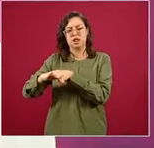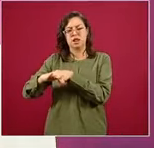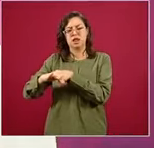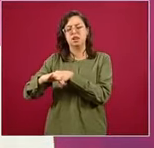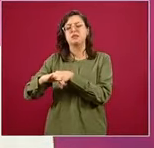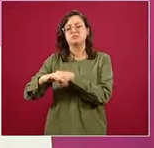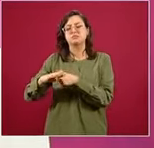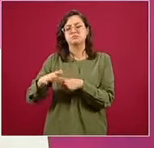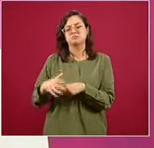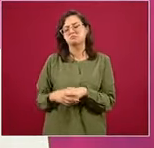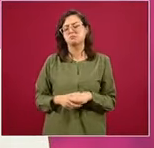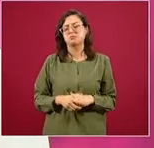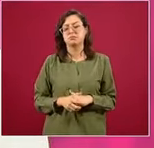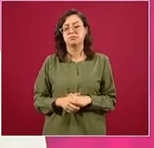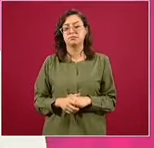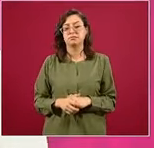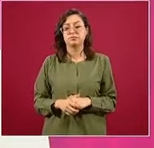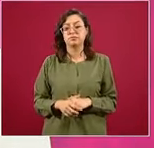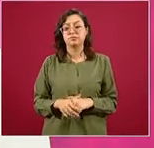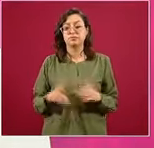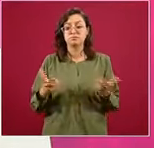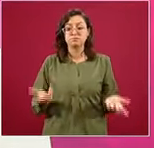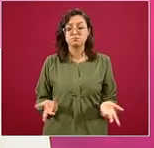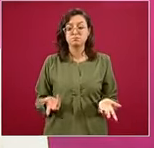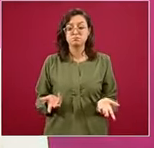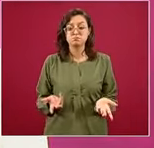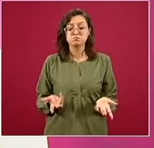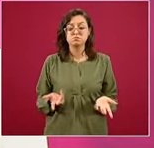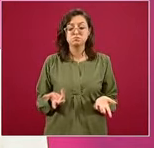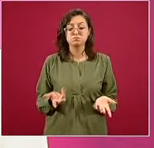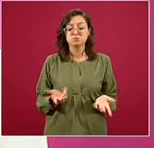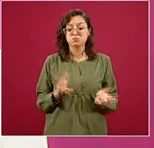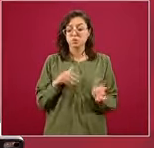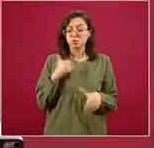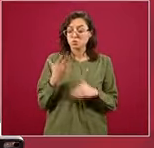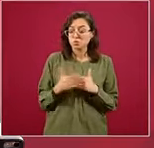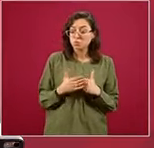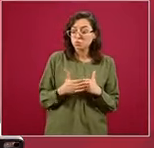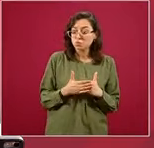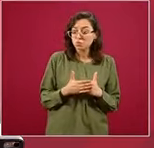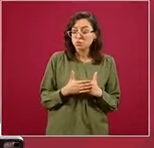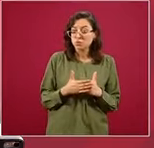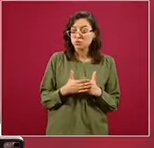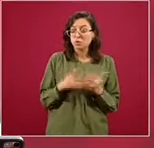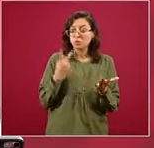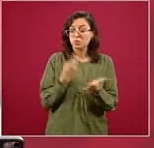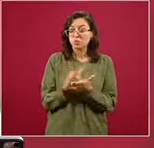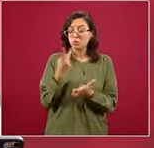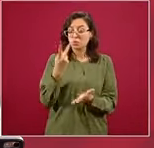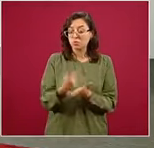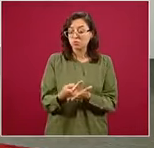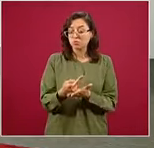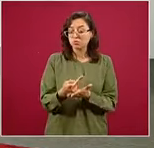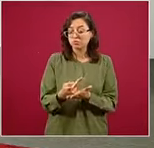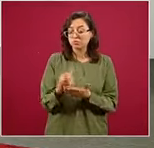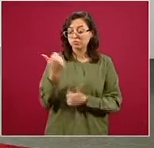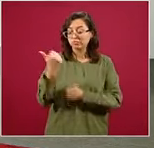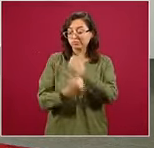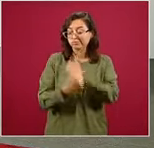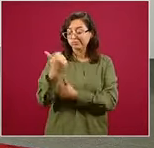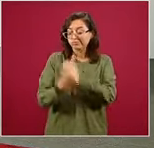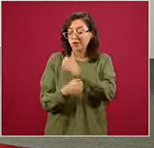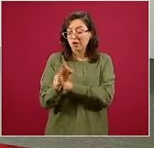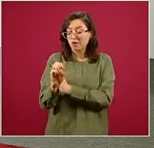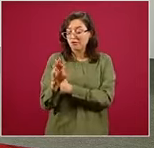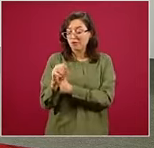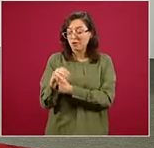con anterioridad. Respecto a si eso es un obstáculo para tener el premio Fórmula 1, sí, pues evidentemente, porque está